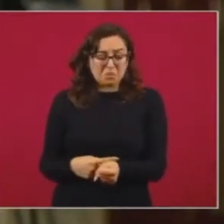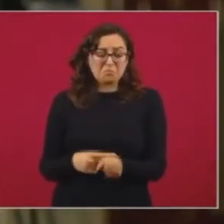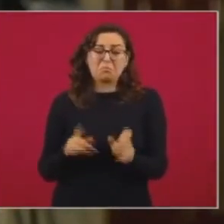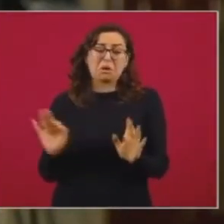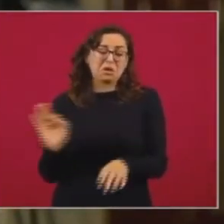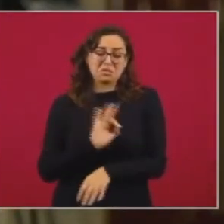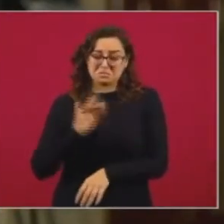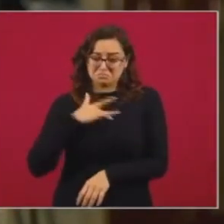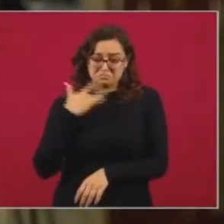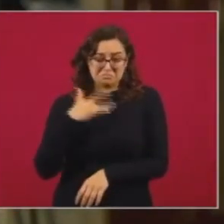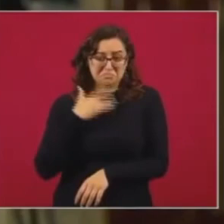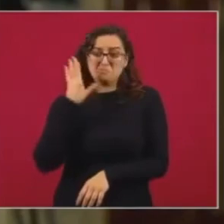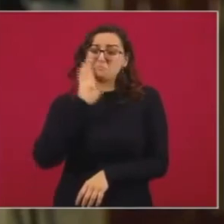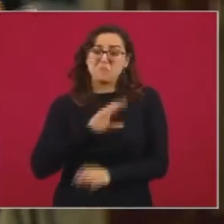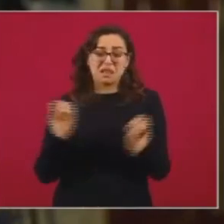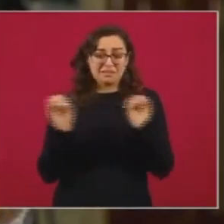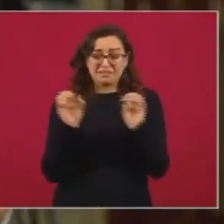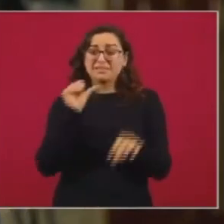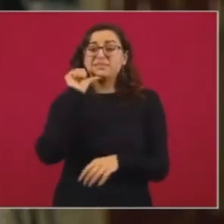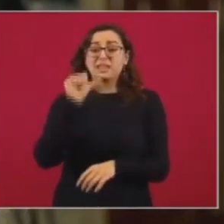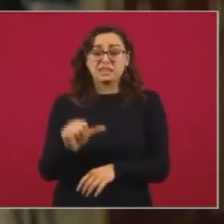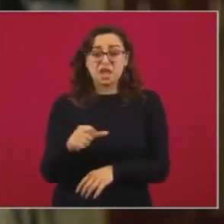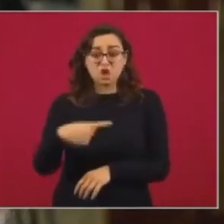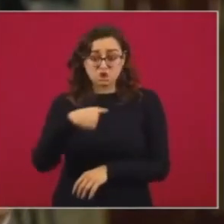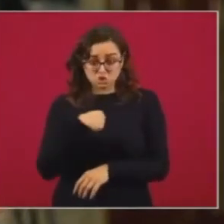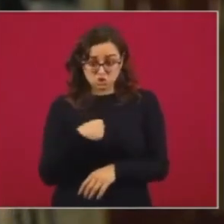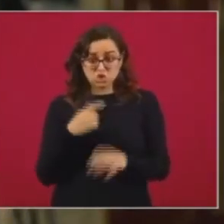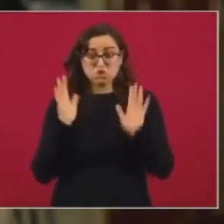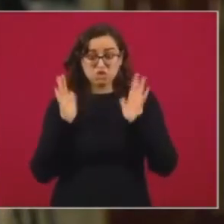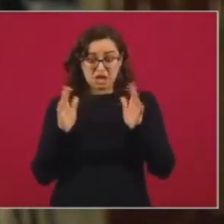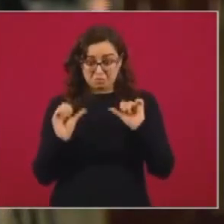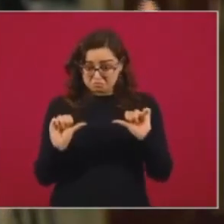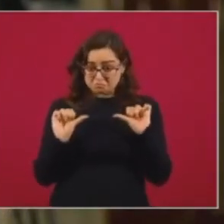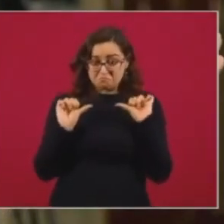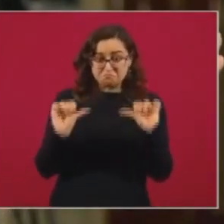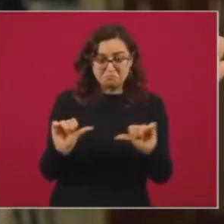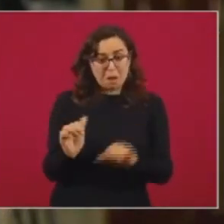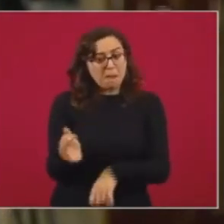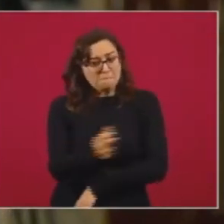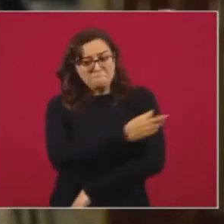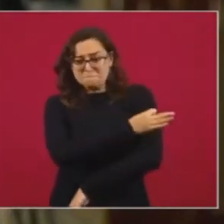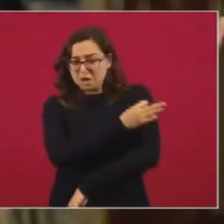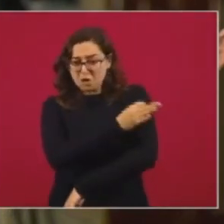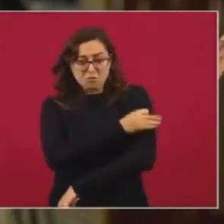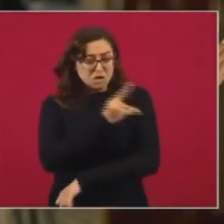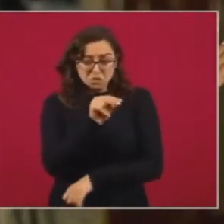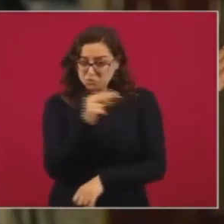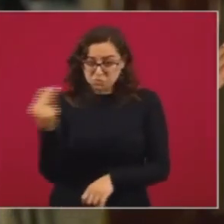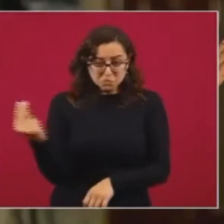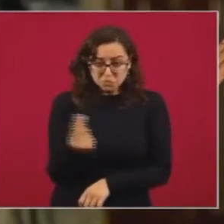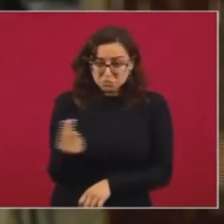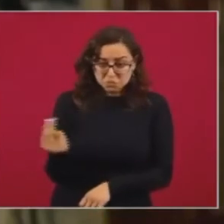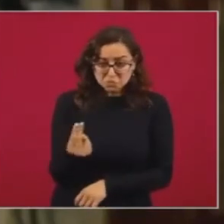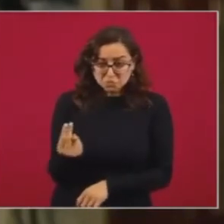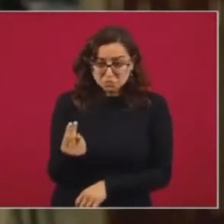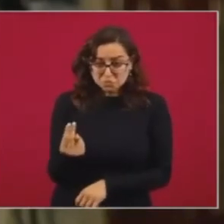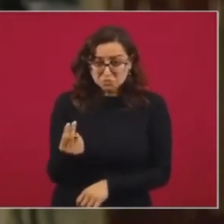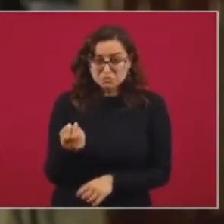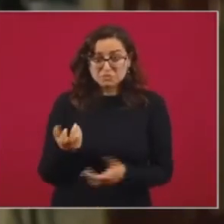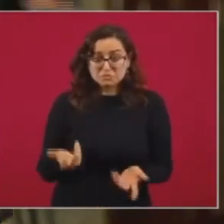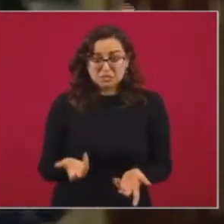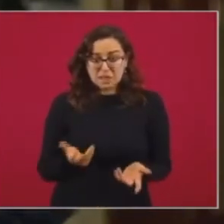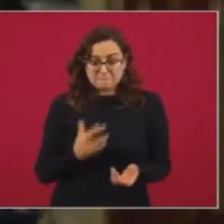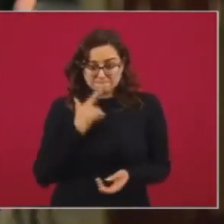ningún síntoma, ¿quiere decir que ahorita yo ya soy inmune y no necesito la vacuna? ¿Sería